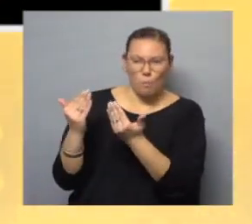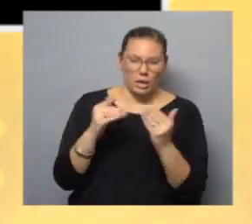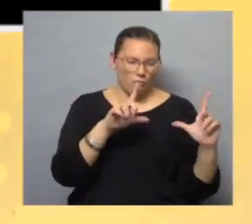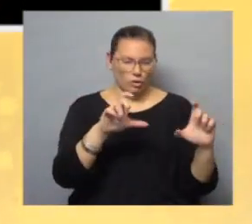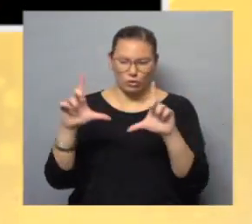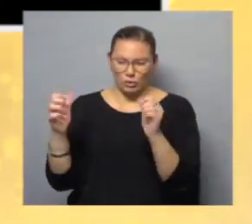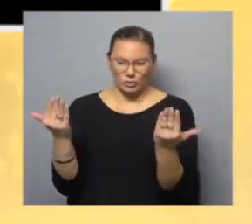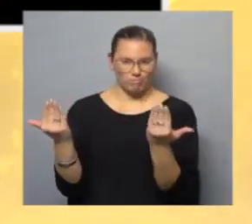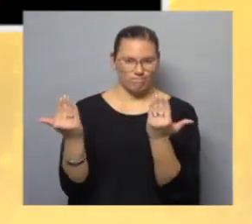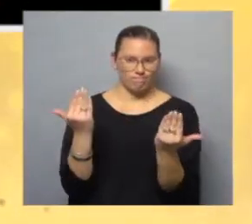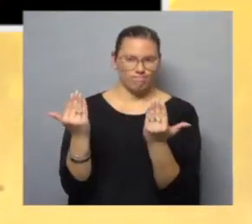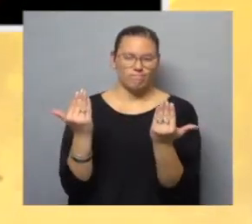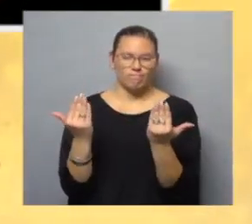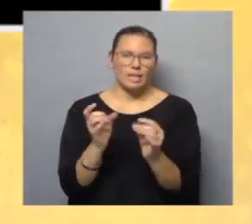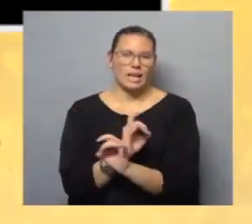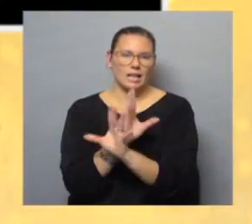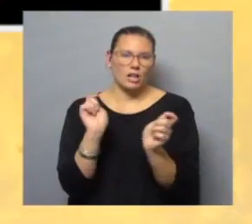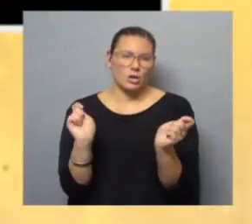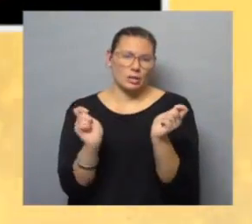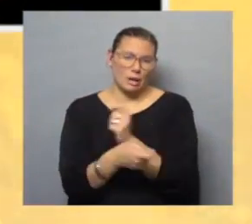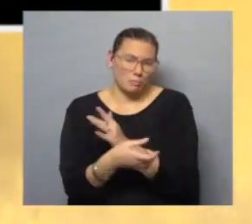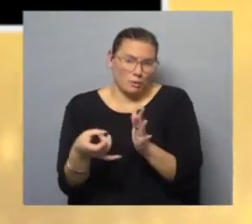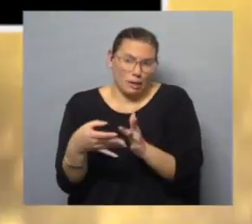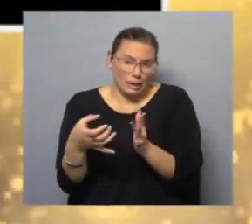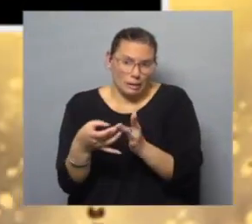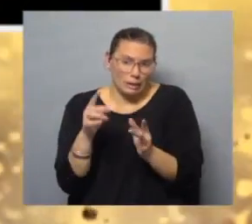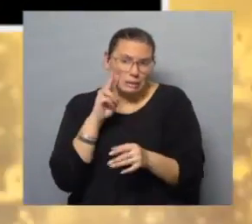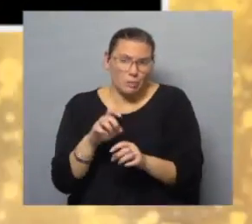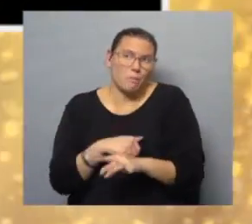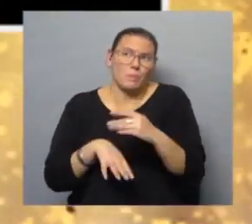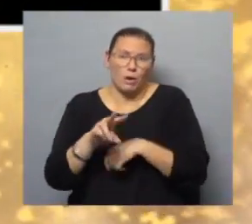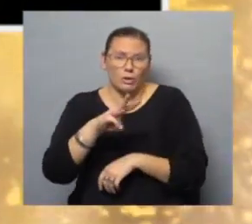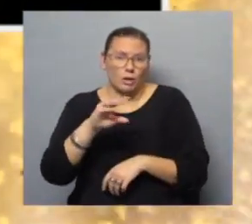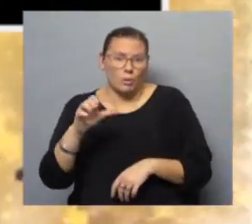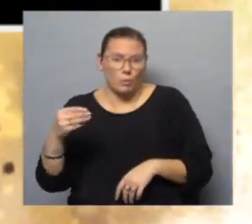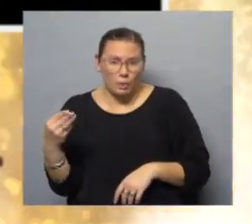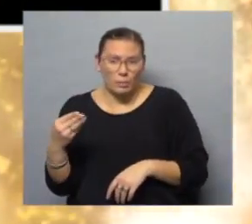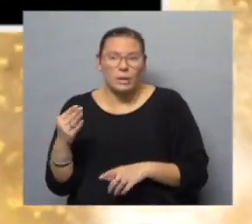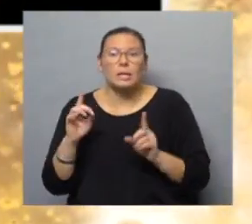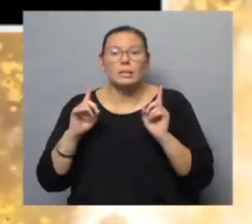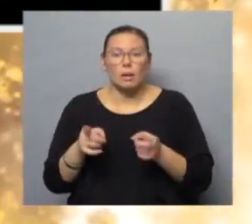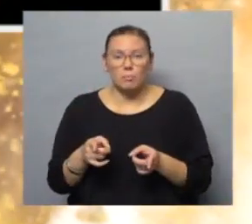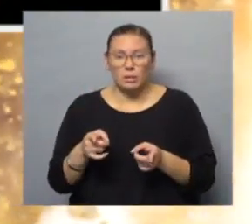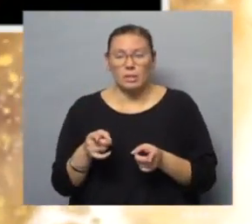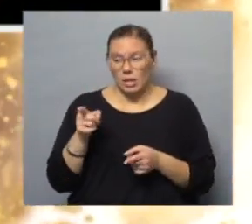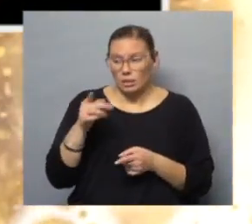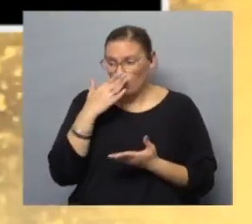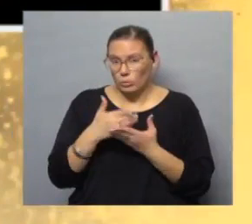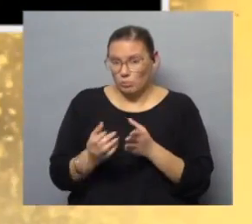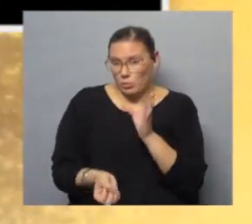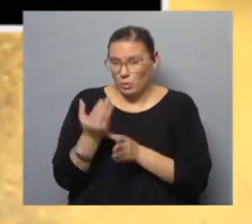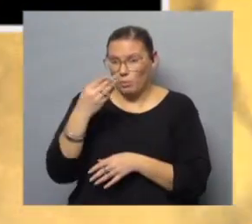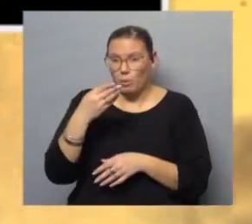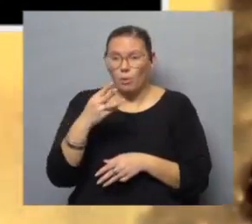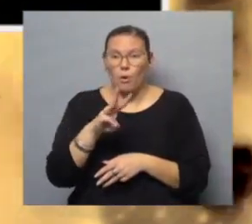otra, es clarísimo, bueno, el cambio en resolución, que es impresionante con James Webb, y como bien decías, James Webb trabaja en